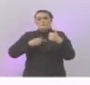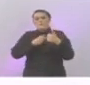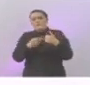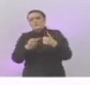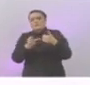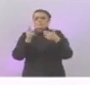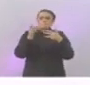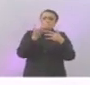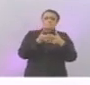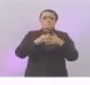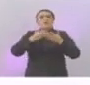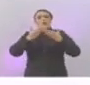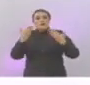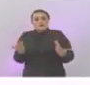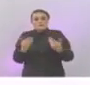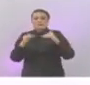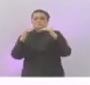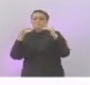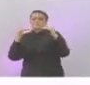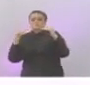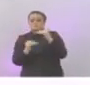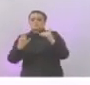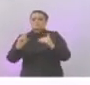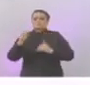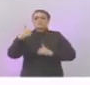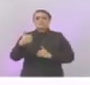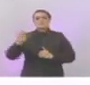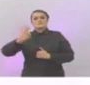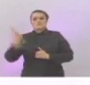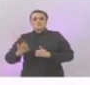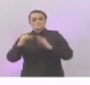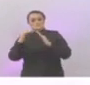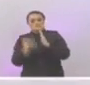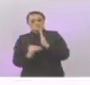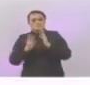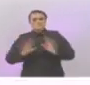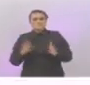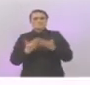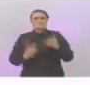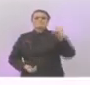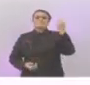moderada. Actualmente esta cifra bajó al 36%. Y el